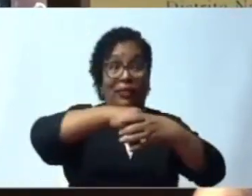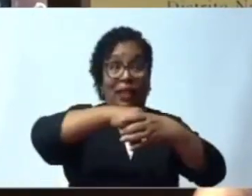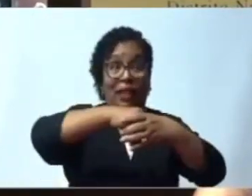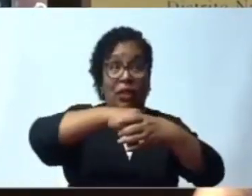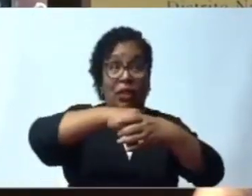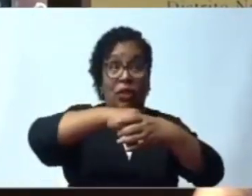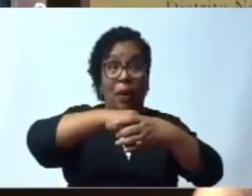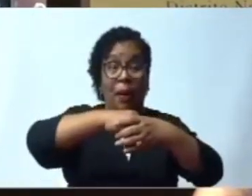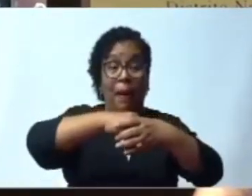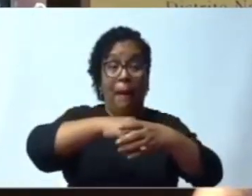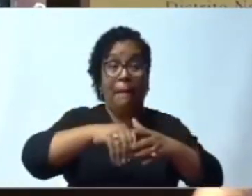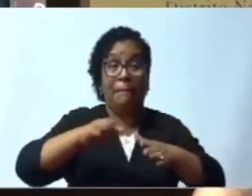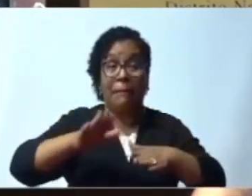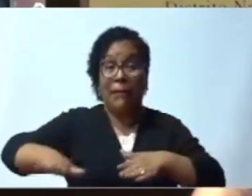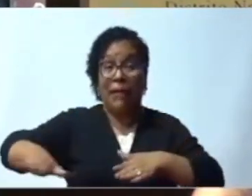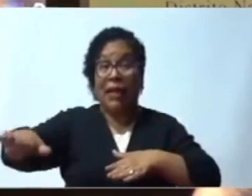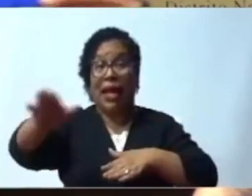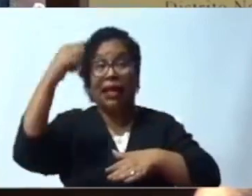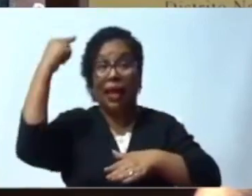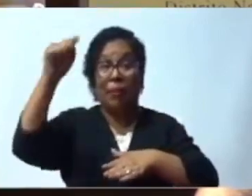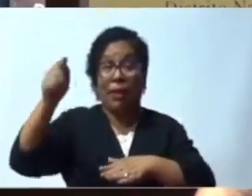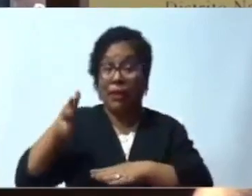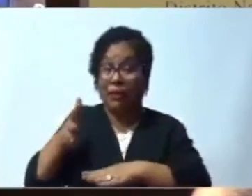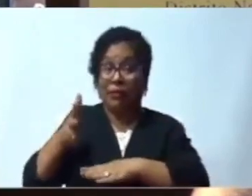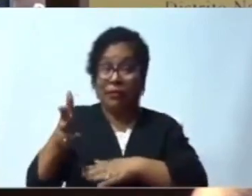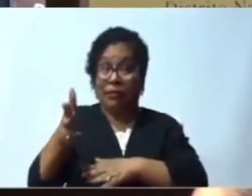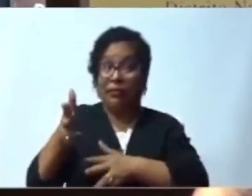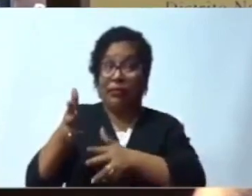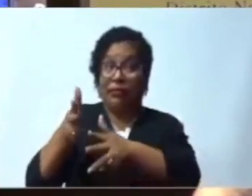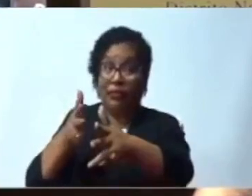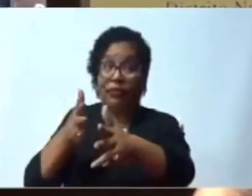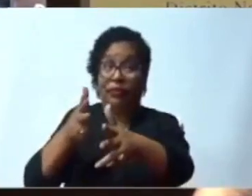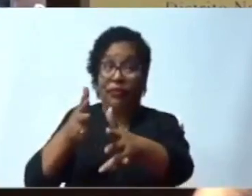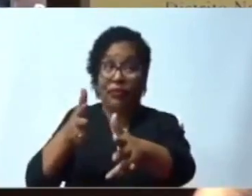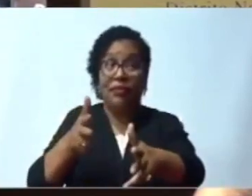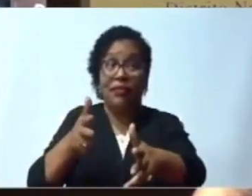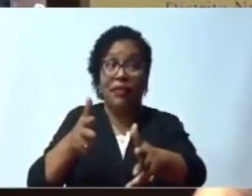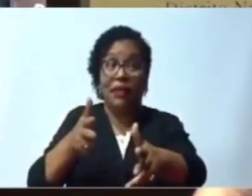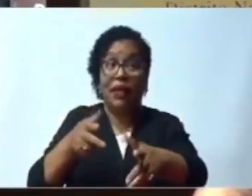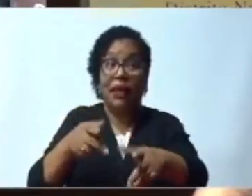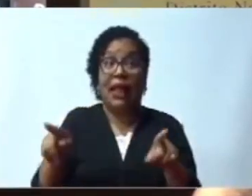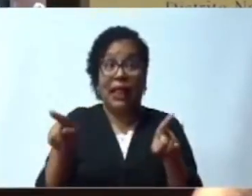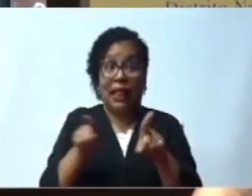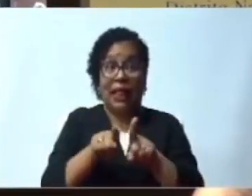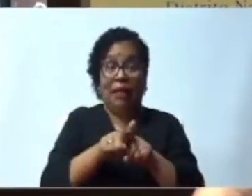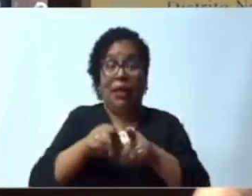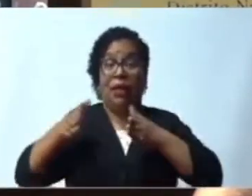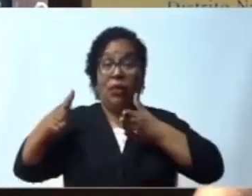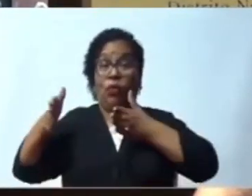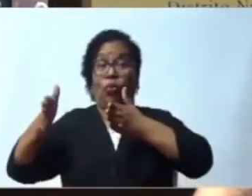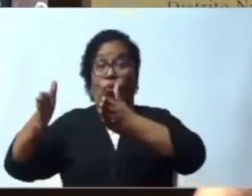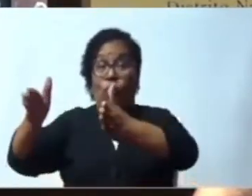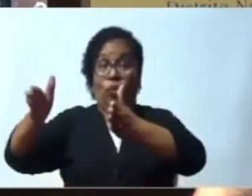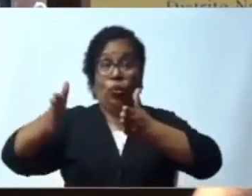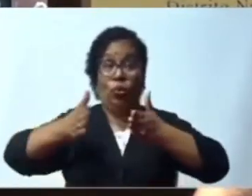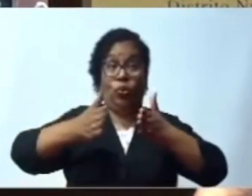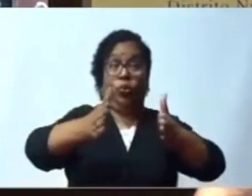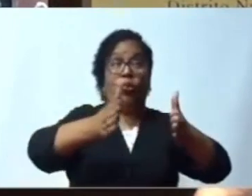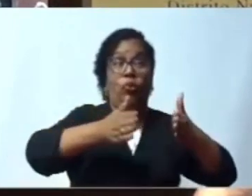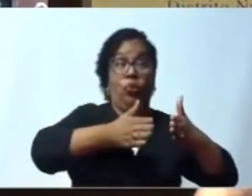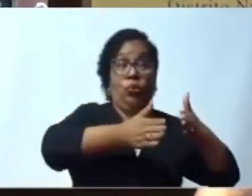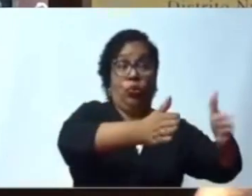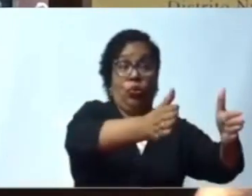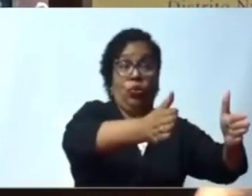que los ciudadanos puedan desplazarse a ese punto concentrado? Entonces, si en La Romana hacemos